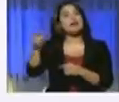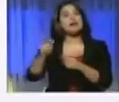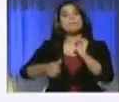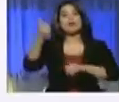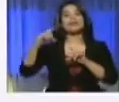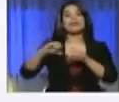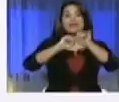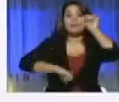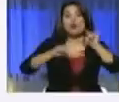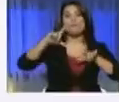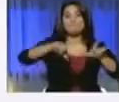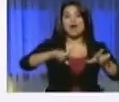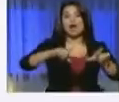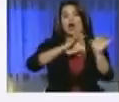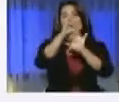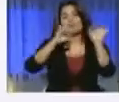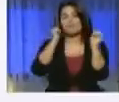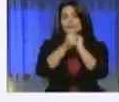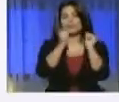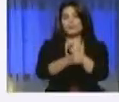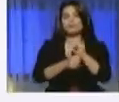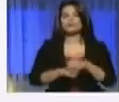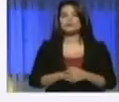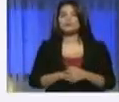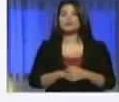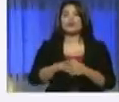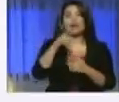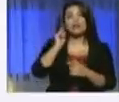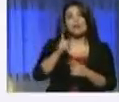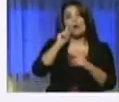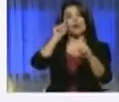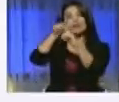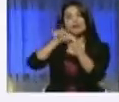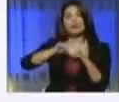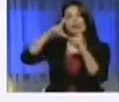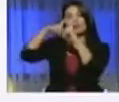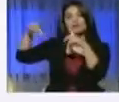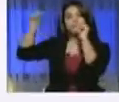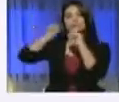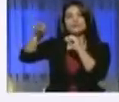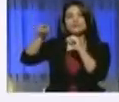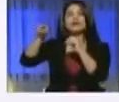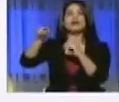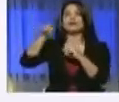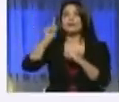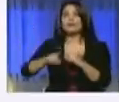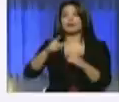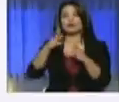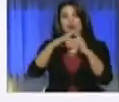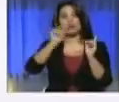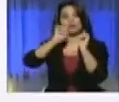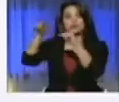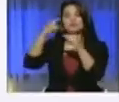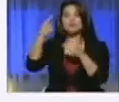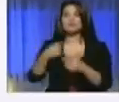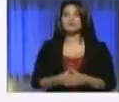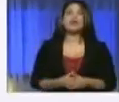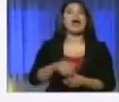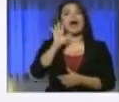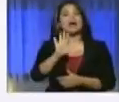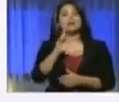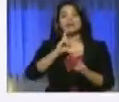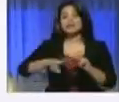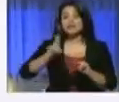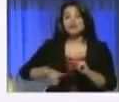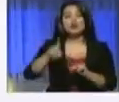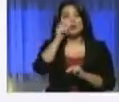olímpico a las medallas olímpicas rumbo a Tokio. Yo le digo a todos los atletas y deportistas del país, a esos niños y niñas de